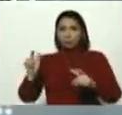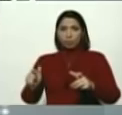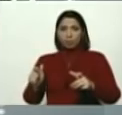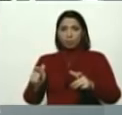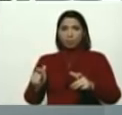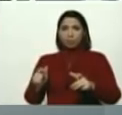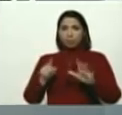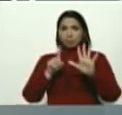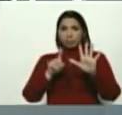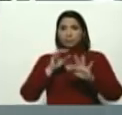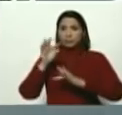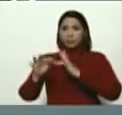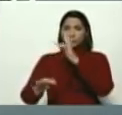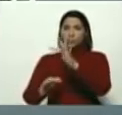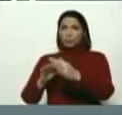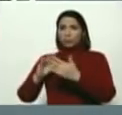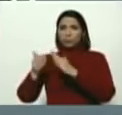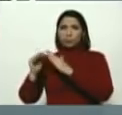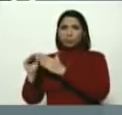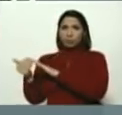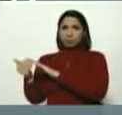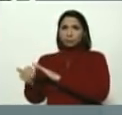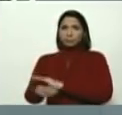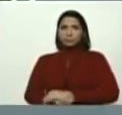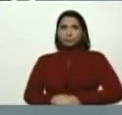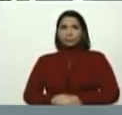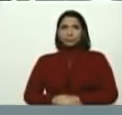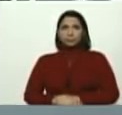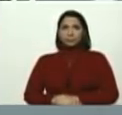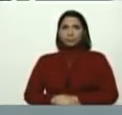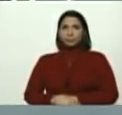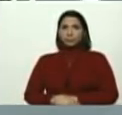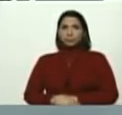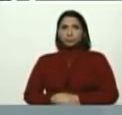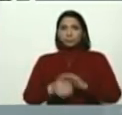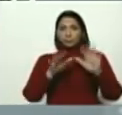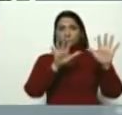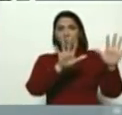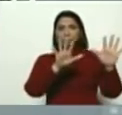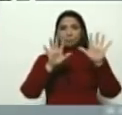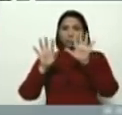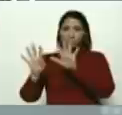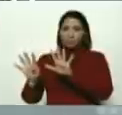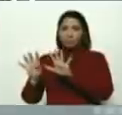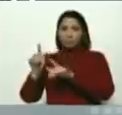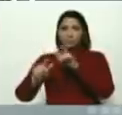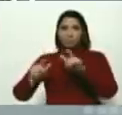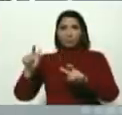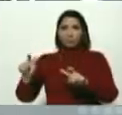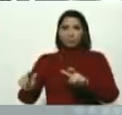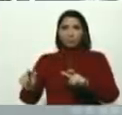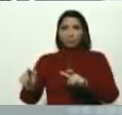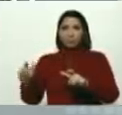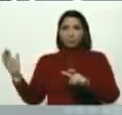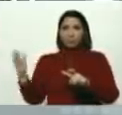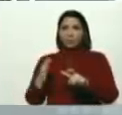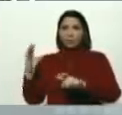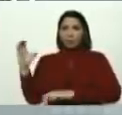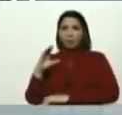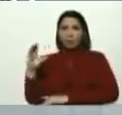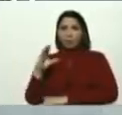6 casos de transmisión comunitaria y 19 casos de Colombia y Brasil,